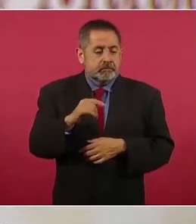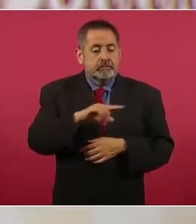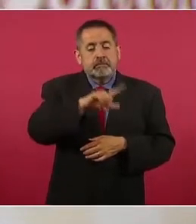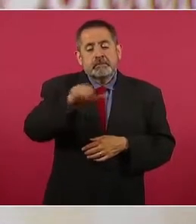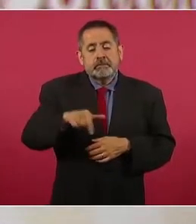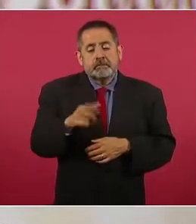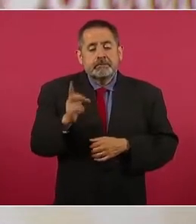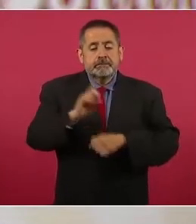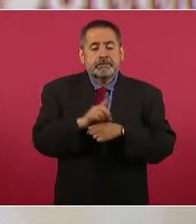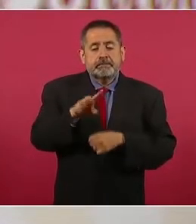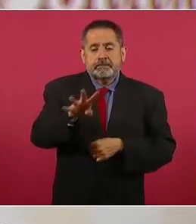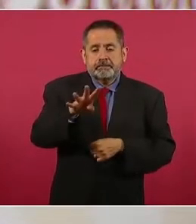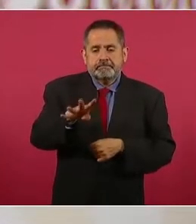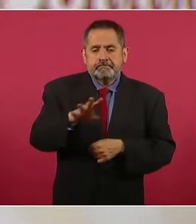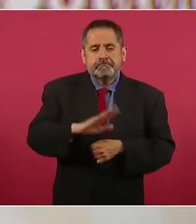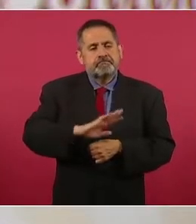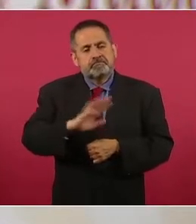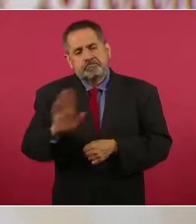19.